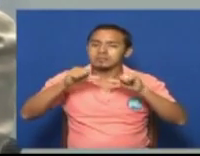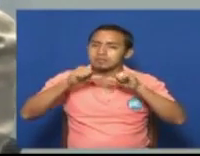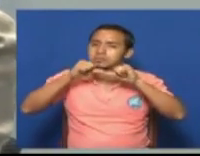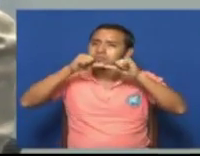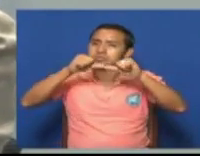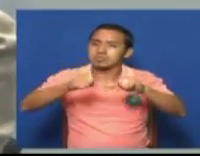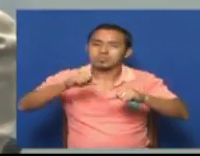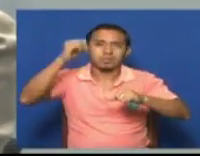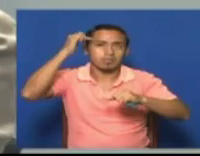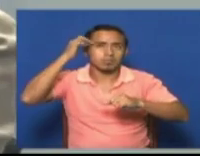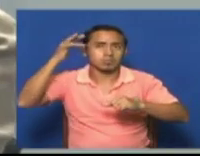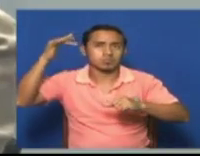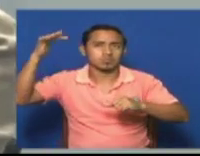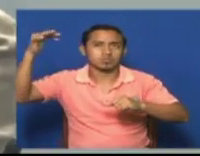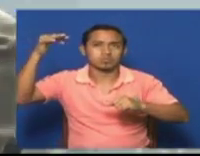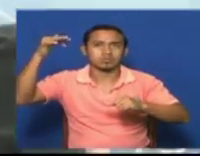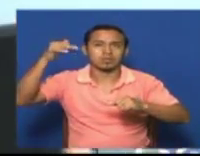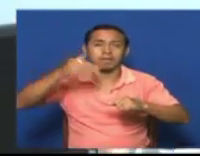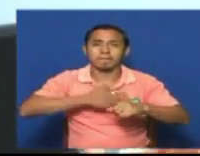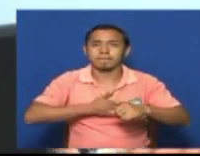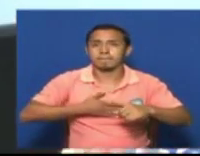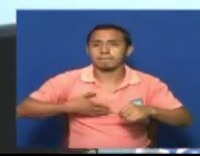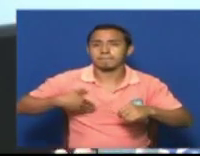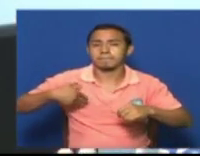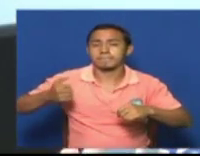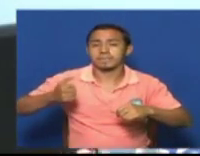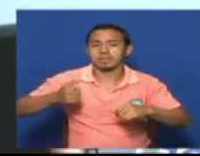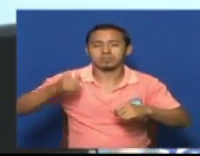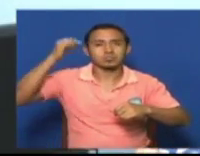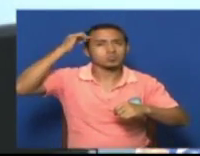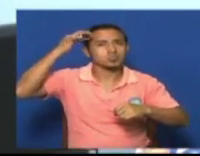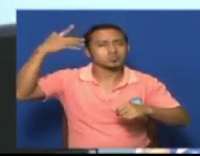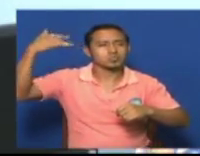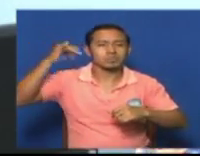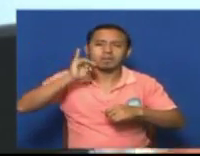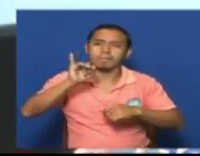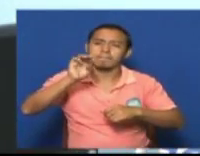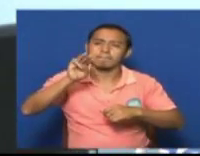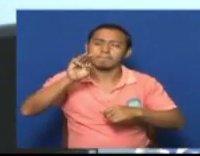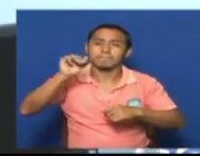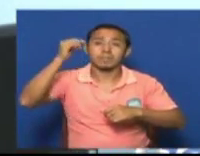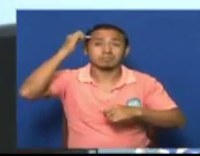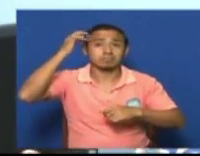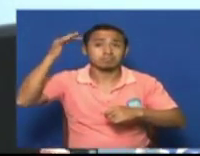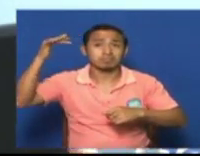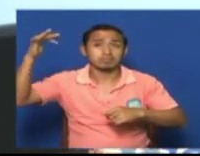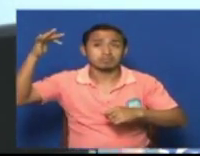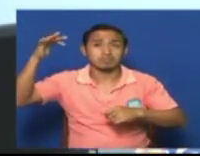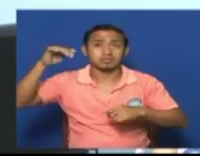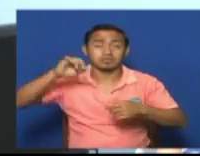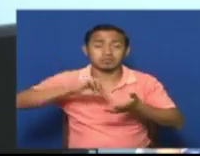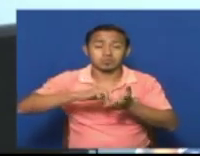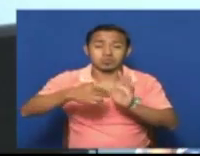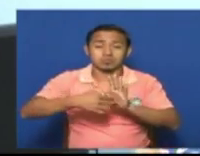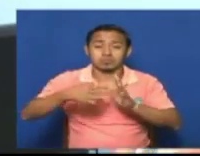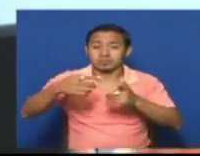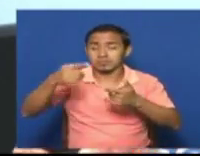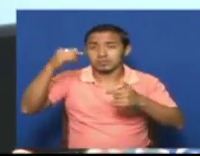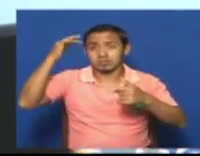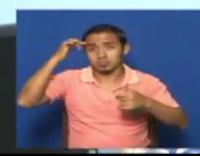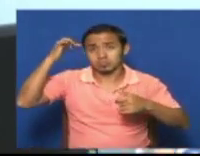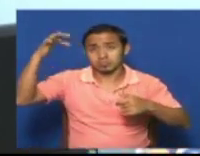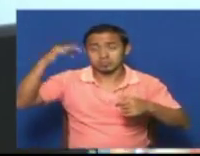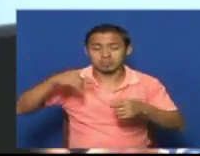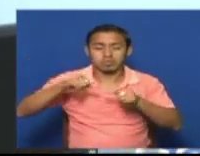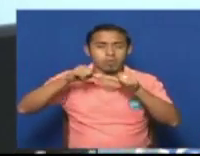mejor país para las niñas en los niños imaginando nos invita a soñar nos invita a mantener